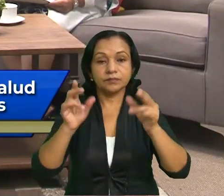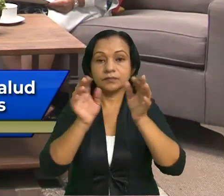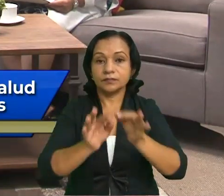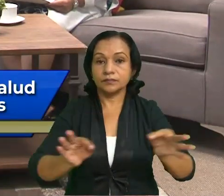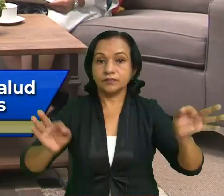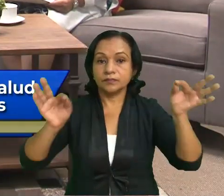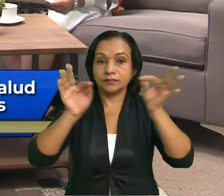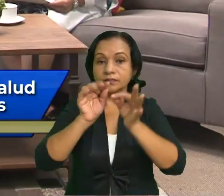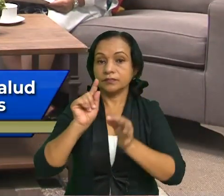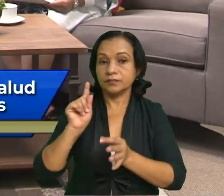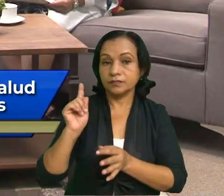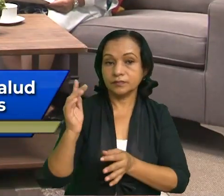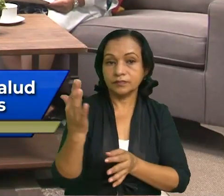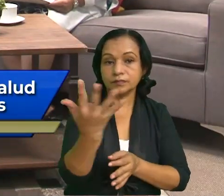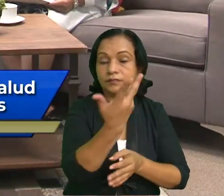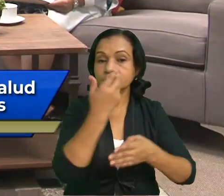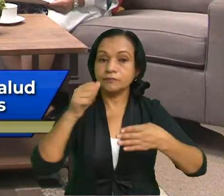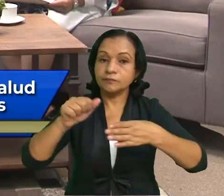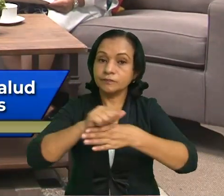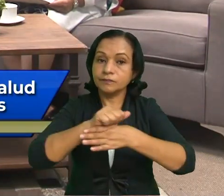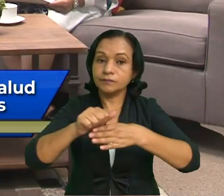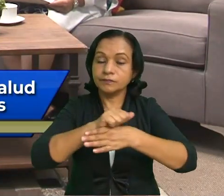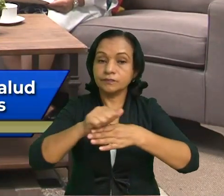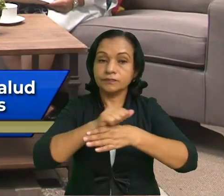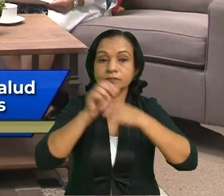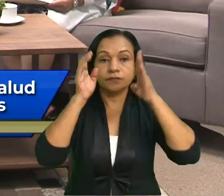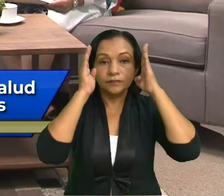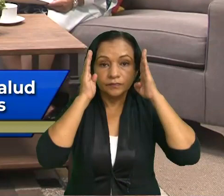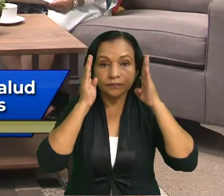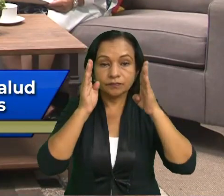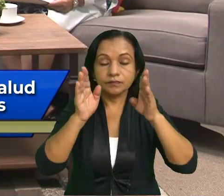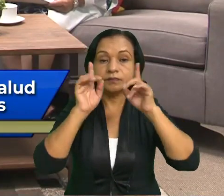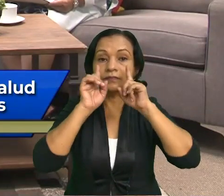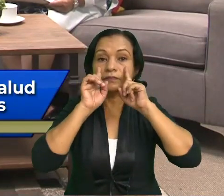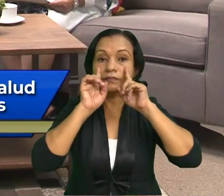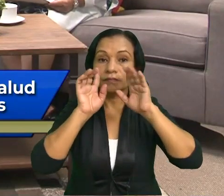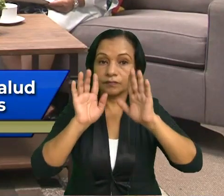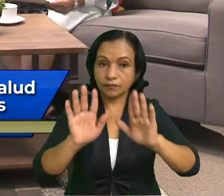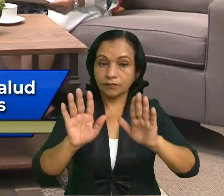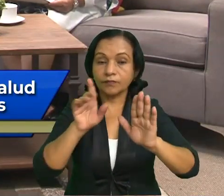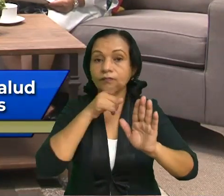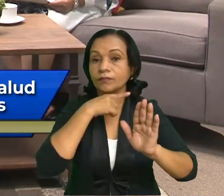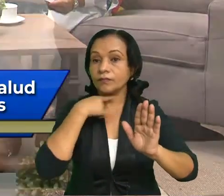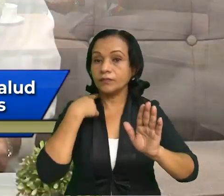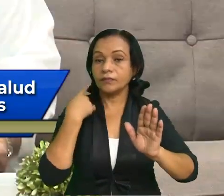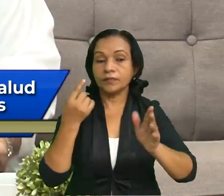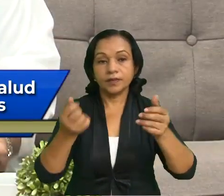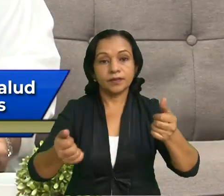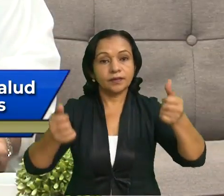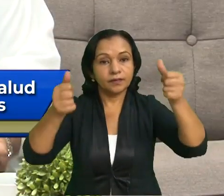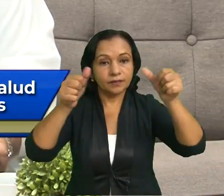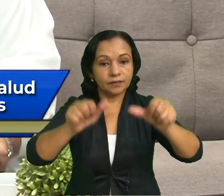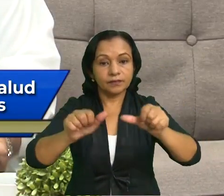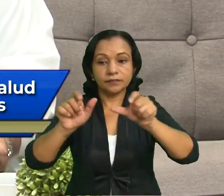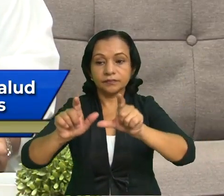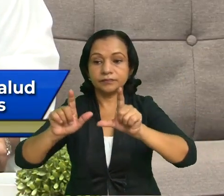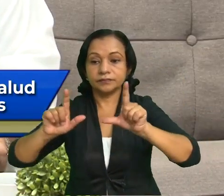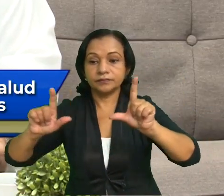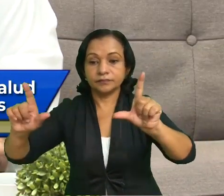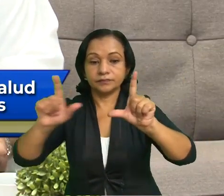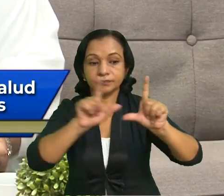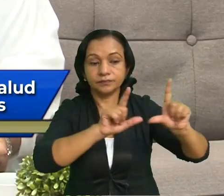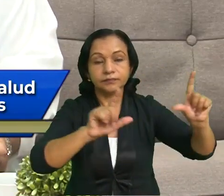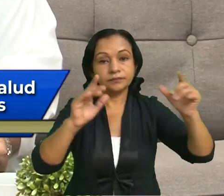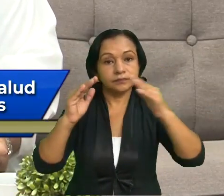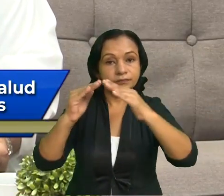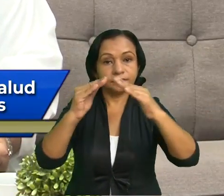decía de preparación en cuanto a la atención pero también en cuanto a la prevención realmente se establecen los albergues que pueden ser potenciales